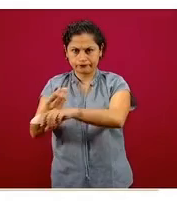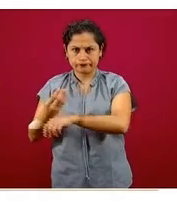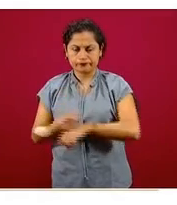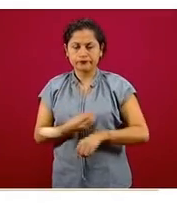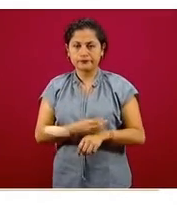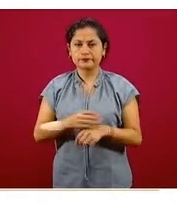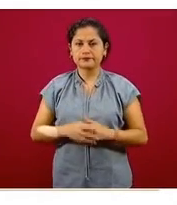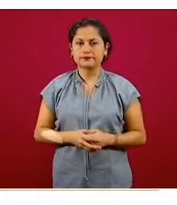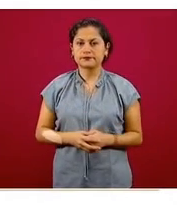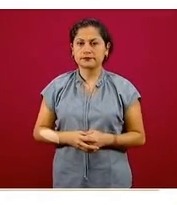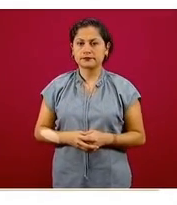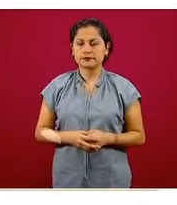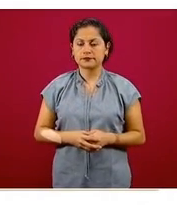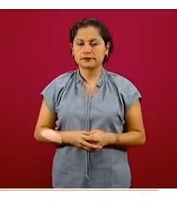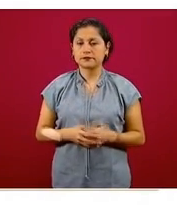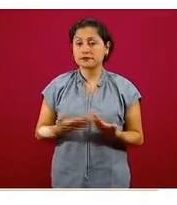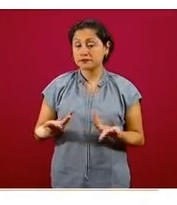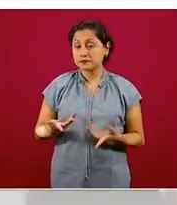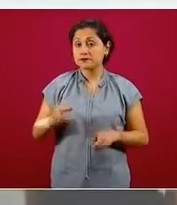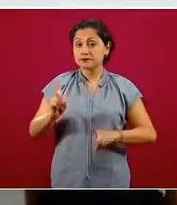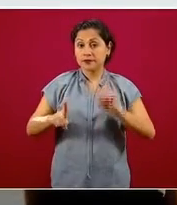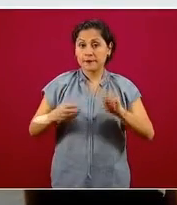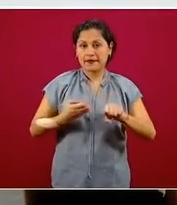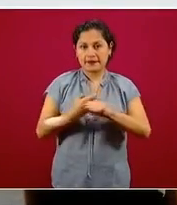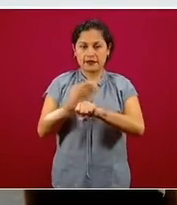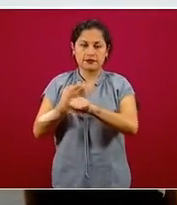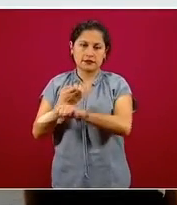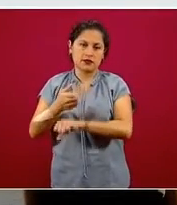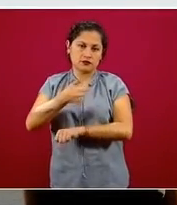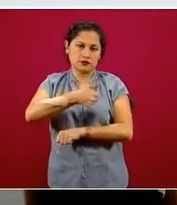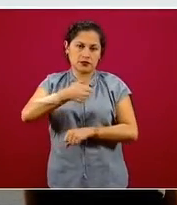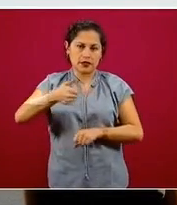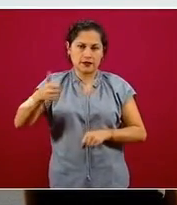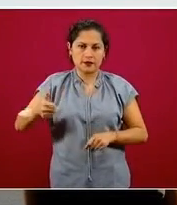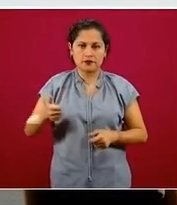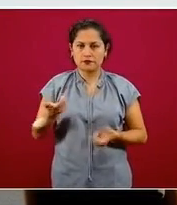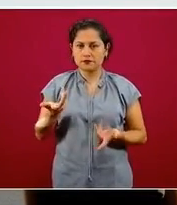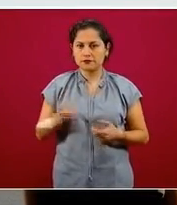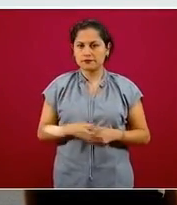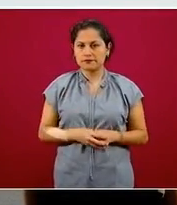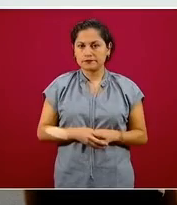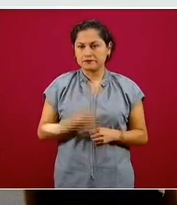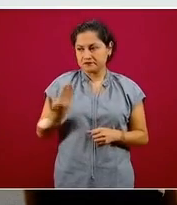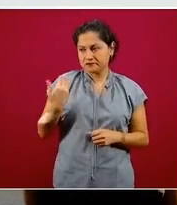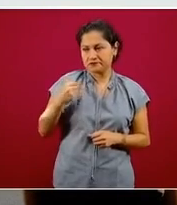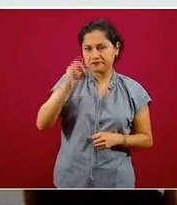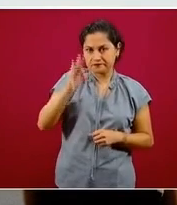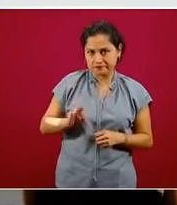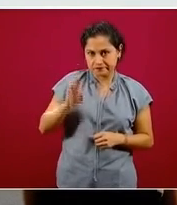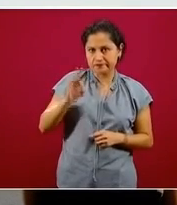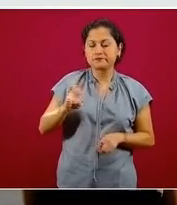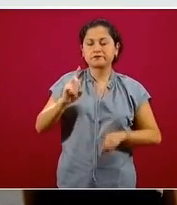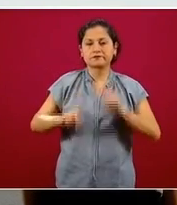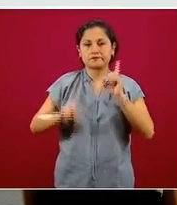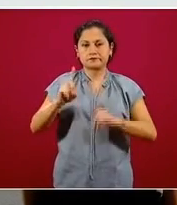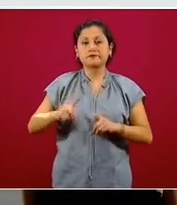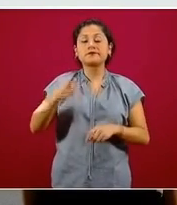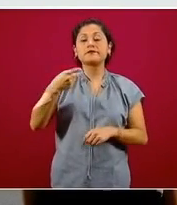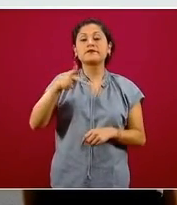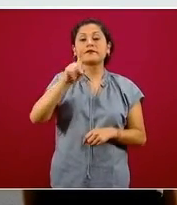esto varía dependiendo de cada entidad federativa, como ya lo vimos en los porcentajes, y también varía dependiendo de